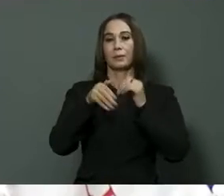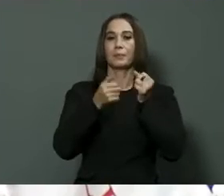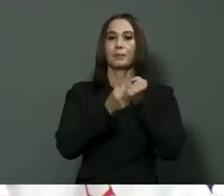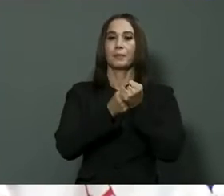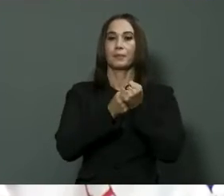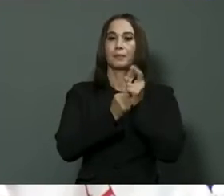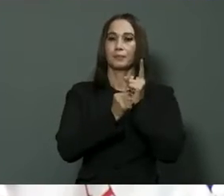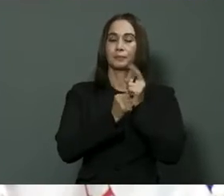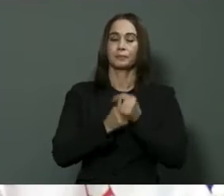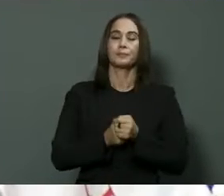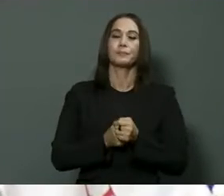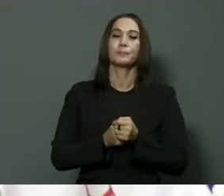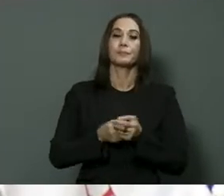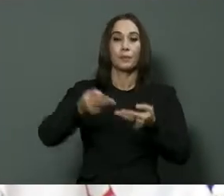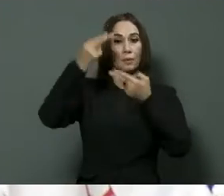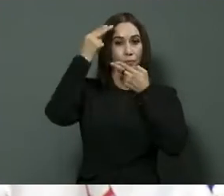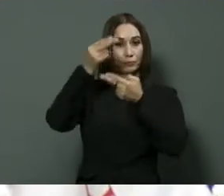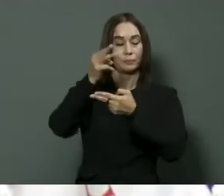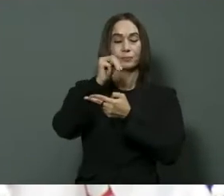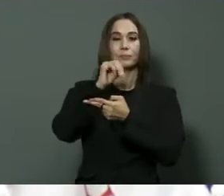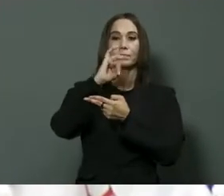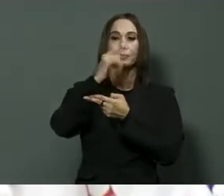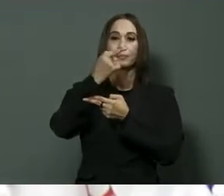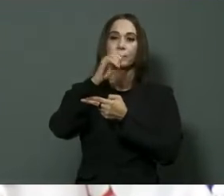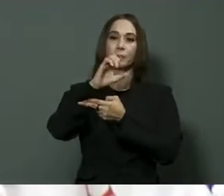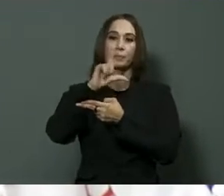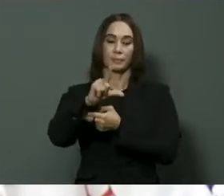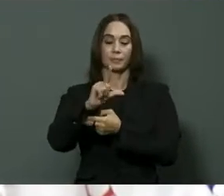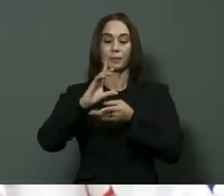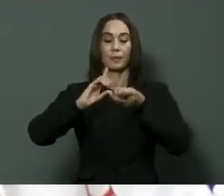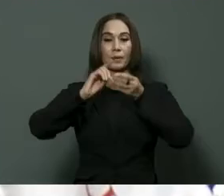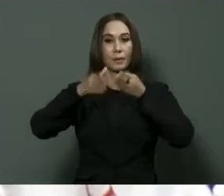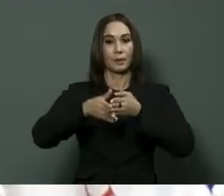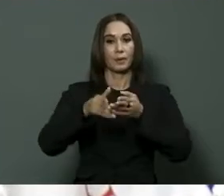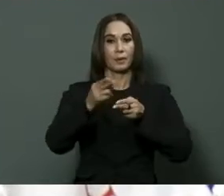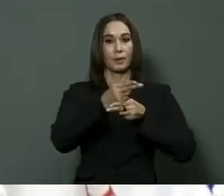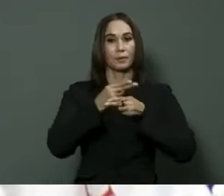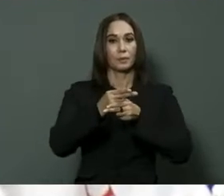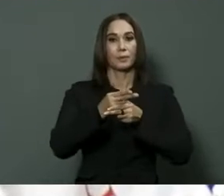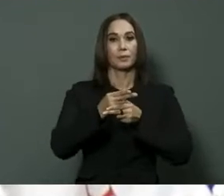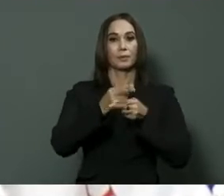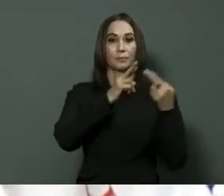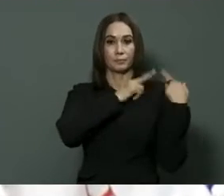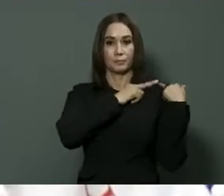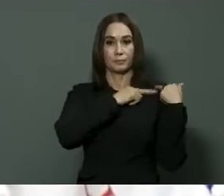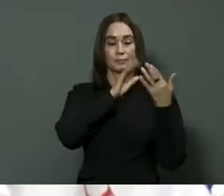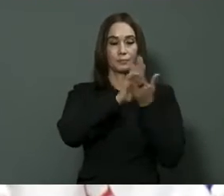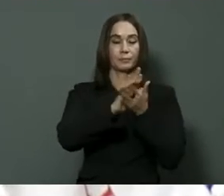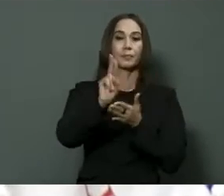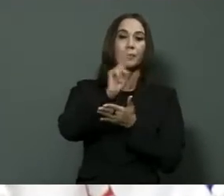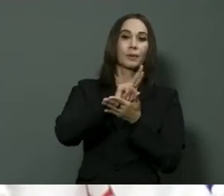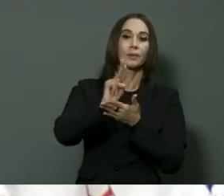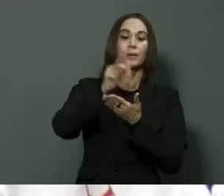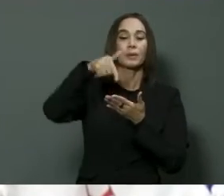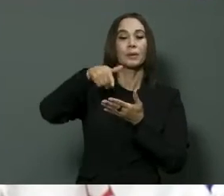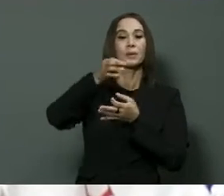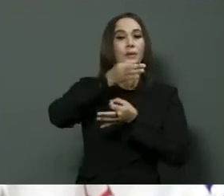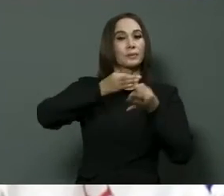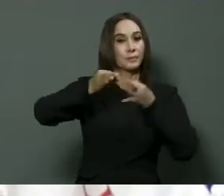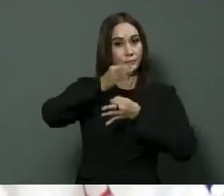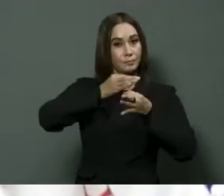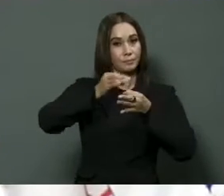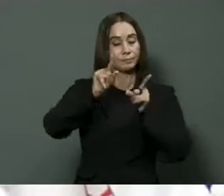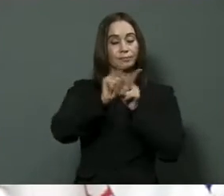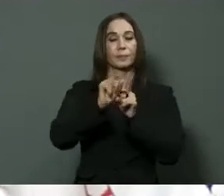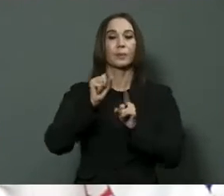Municiones. Honorable Miguel Medina, rector del recinto de la UAS de aquí de San Francisco de Macorís. A nuestro querido